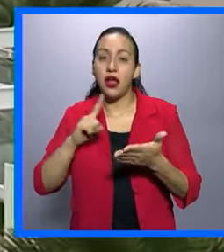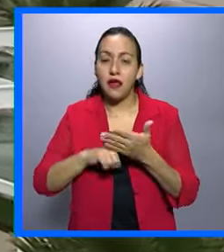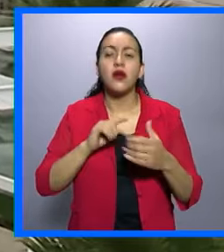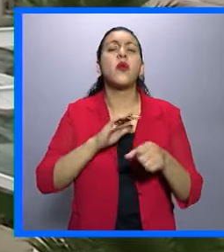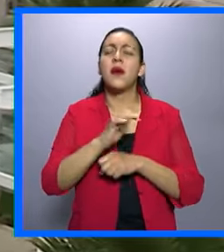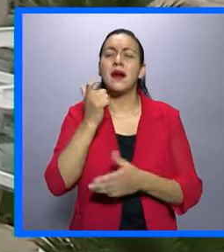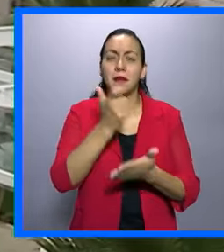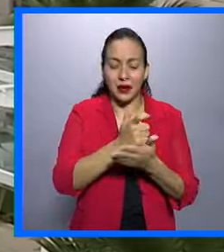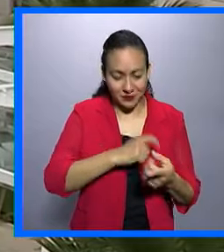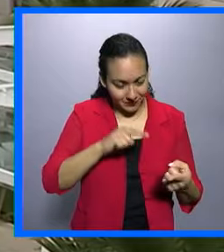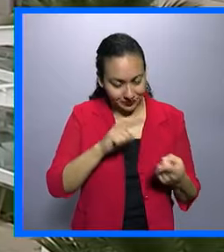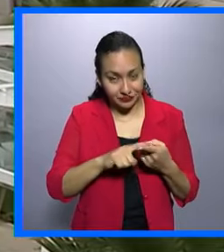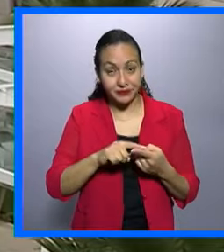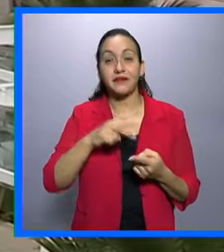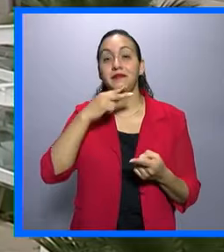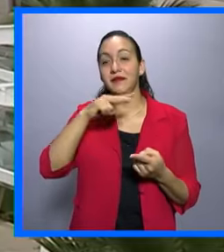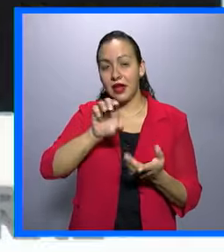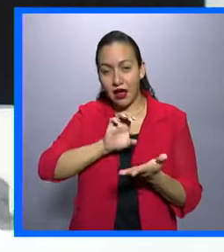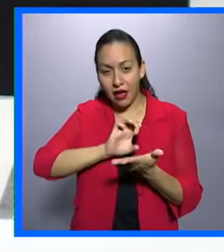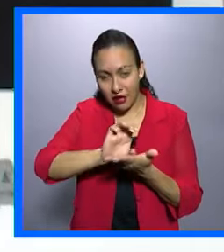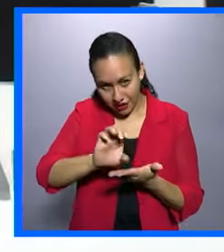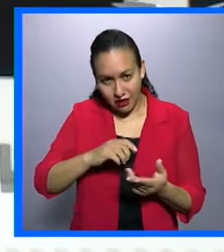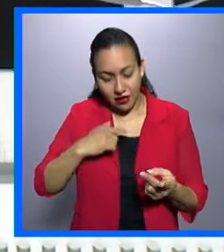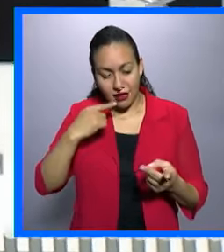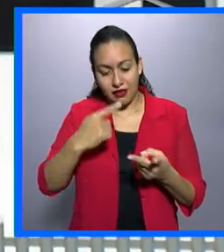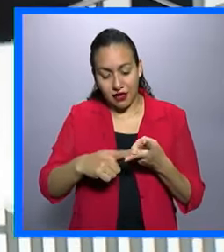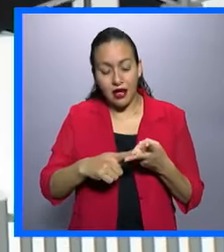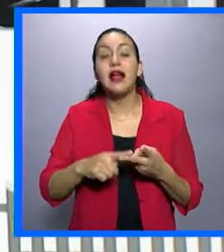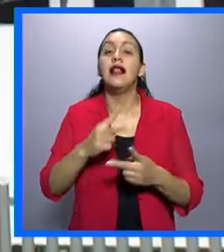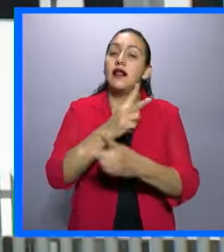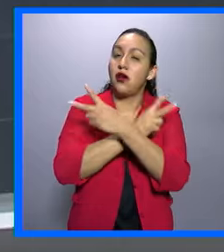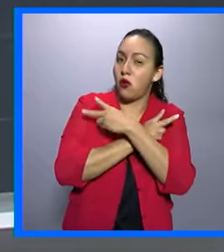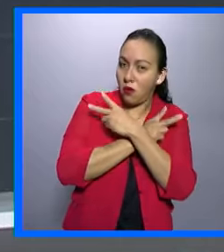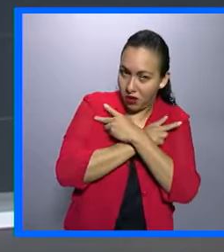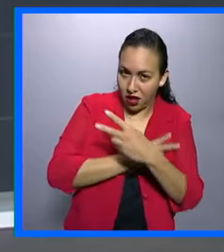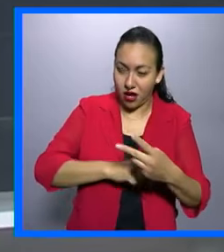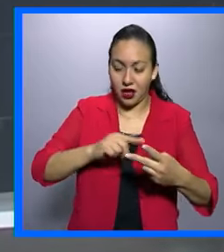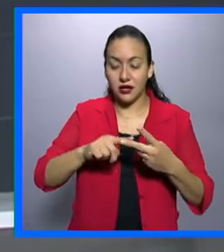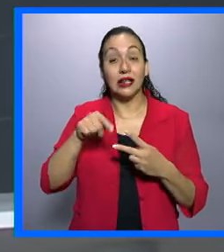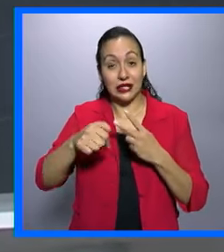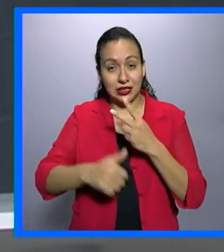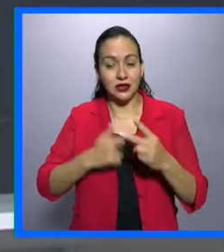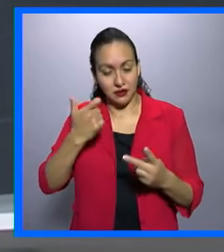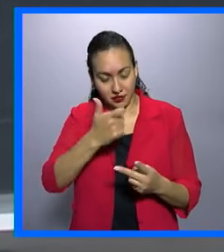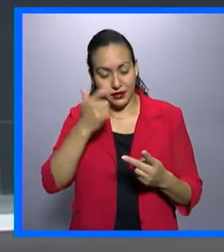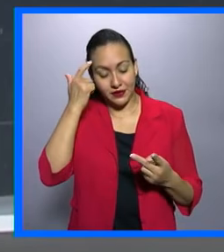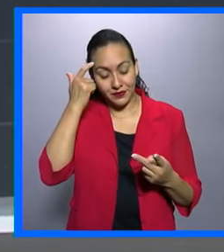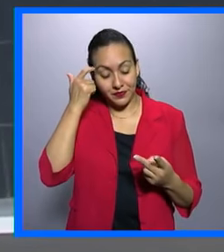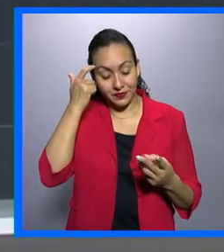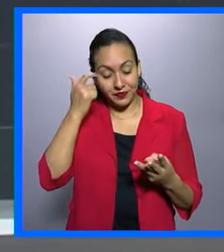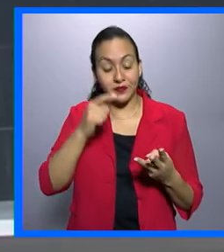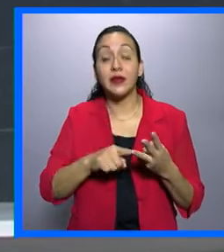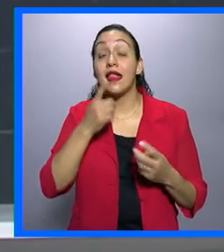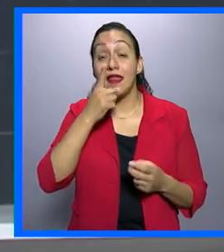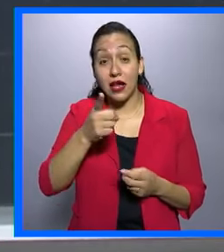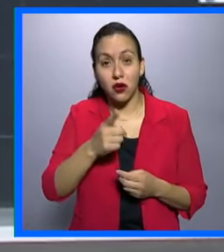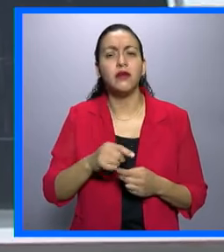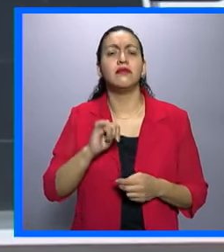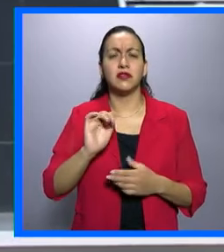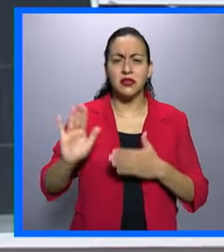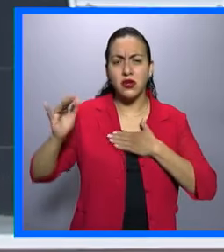partes proporcionales de aguinaldo y periodos vacacionales correspondientes al año en curso. Refrendó su compromiso